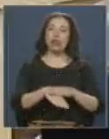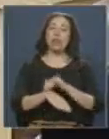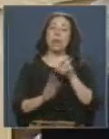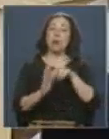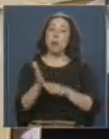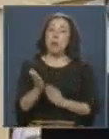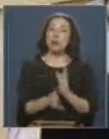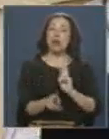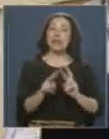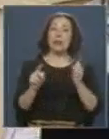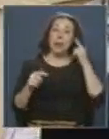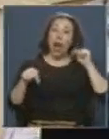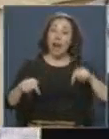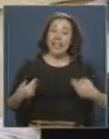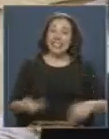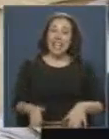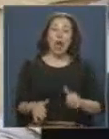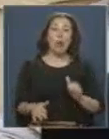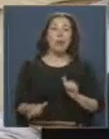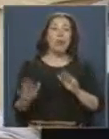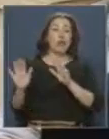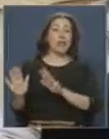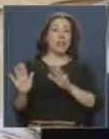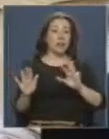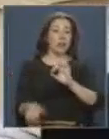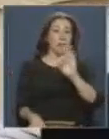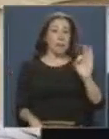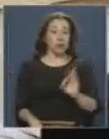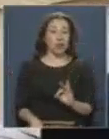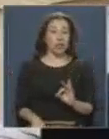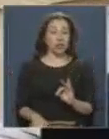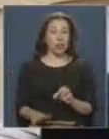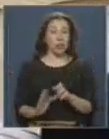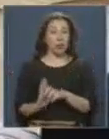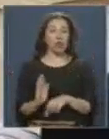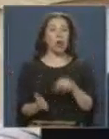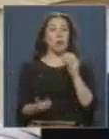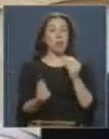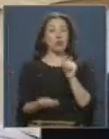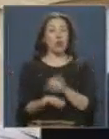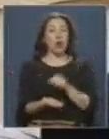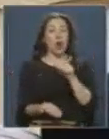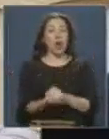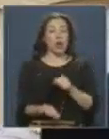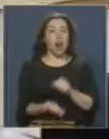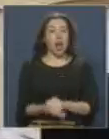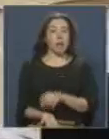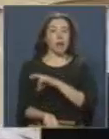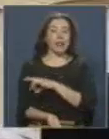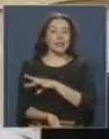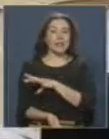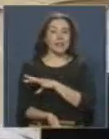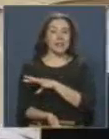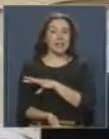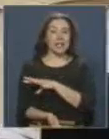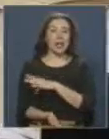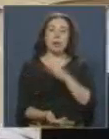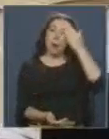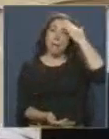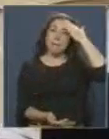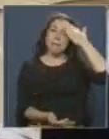del 99% del proyecto, pese a los reclamos en diversos puntos de Chile a lo largo de esta carretera por una mala participación ciudadana,